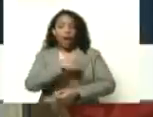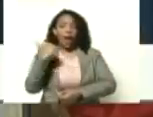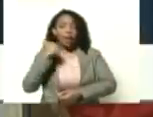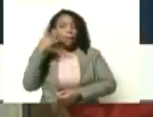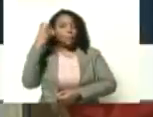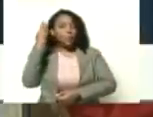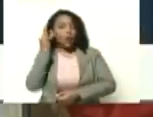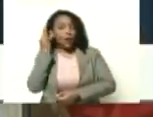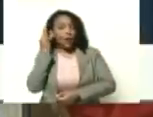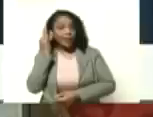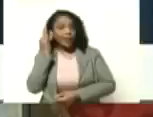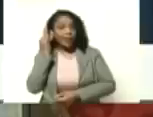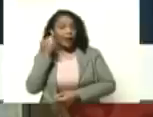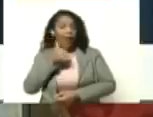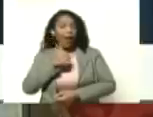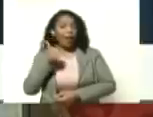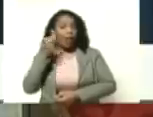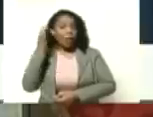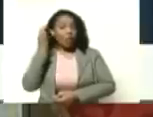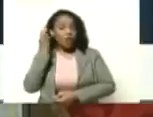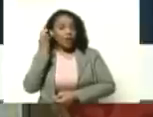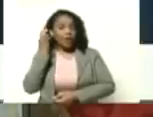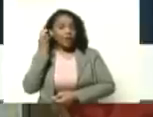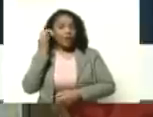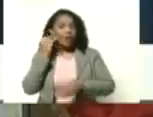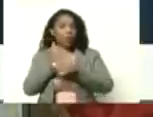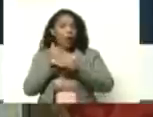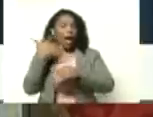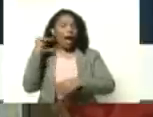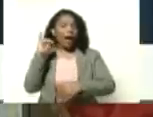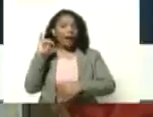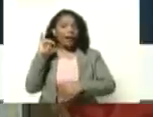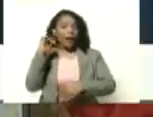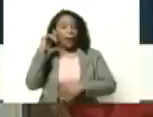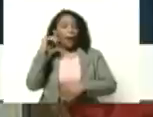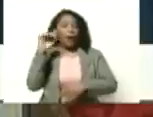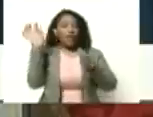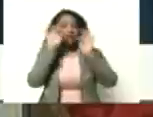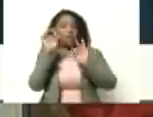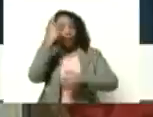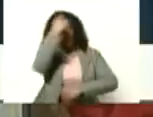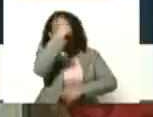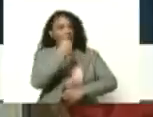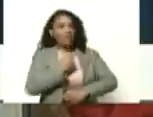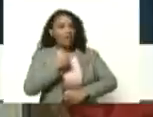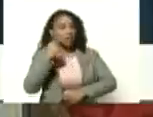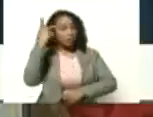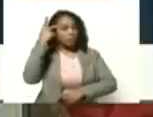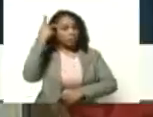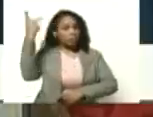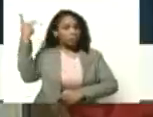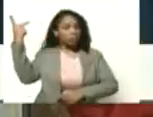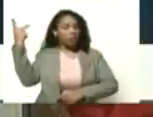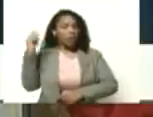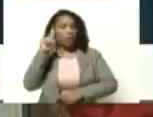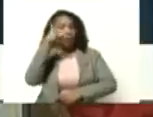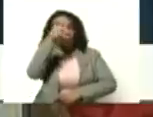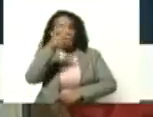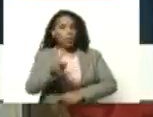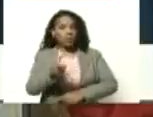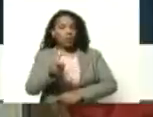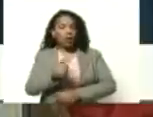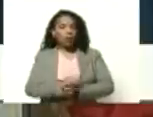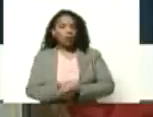o es la típica tiene el típico perfil psicológico de una persona